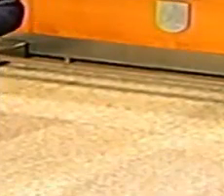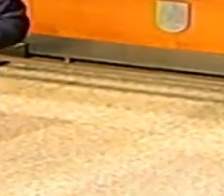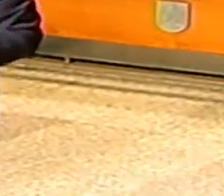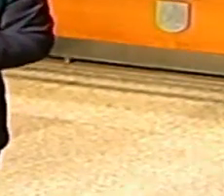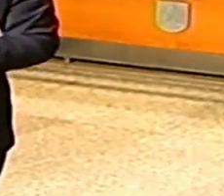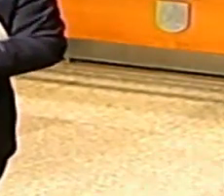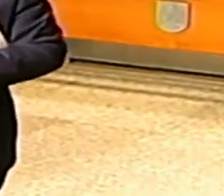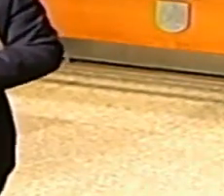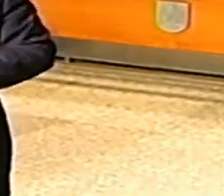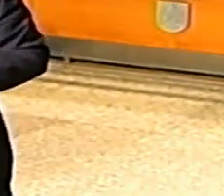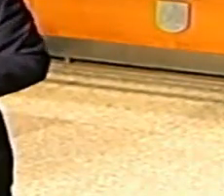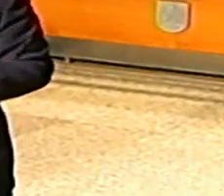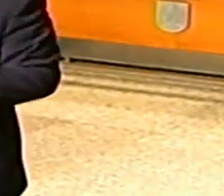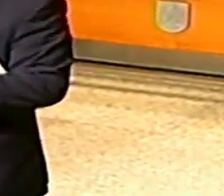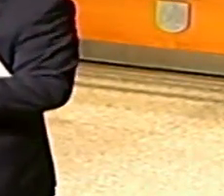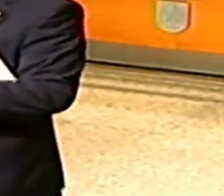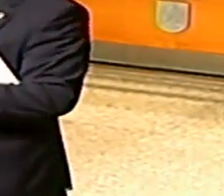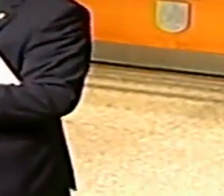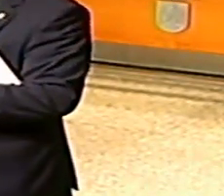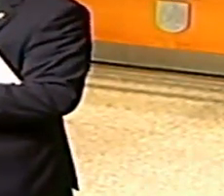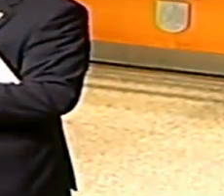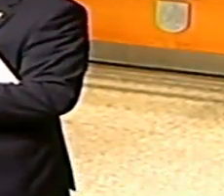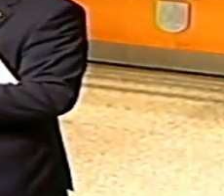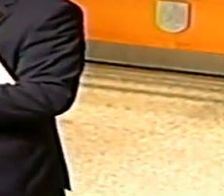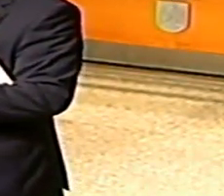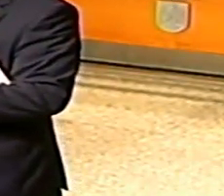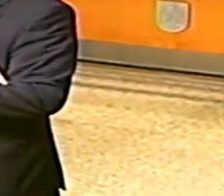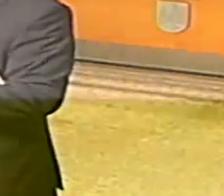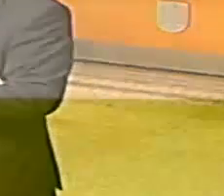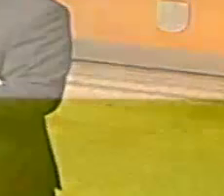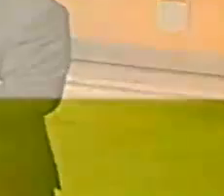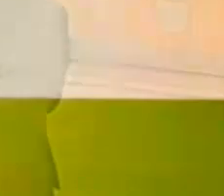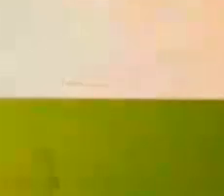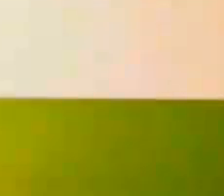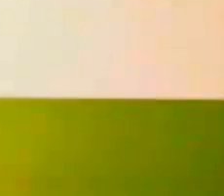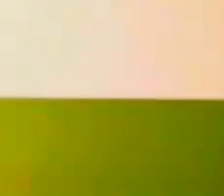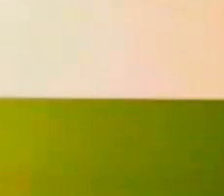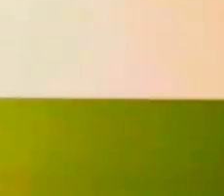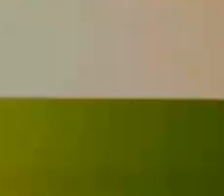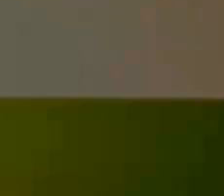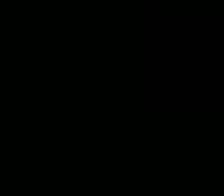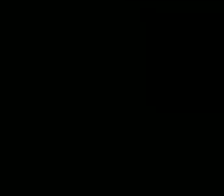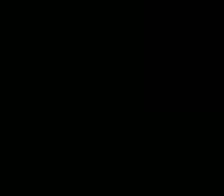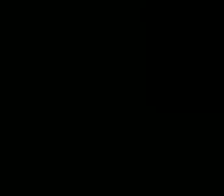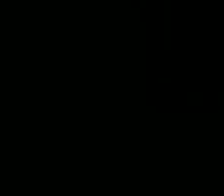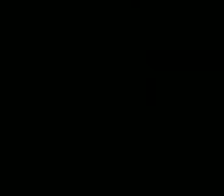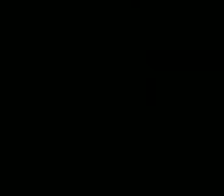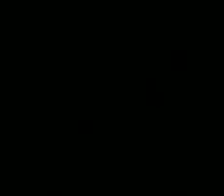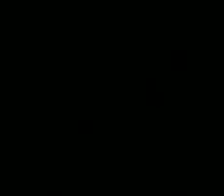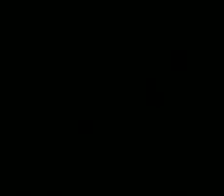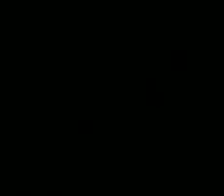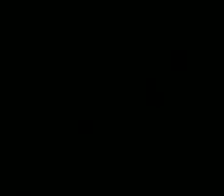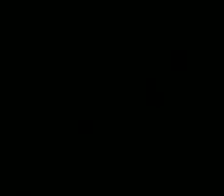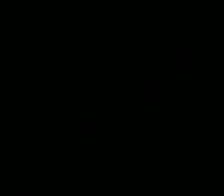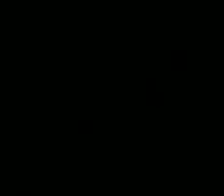todas son noticias para nosotros muy positivas. Va a haber más dinero en el bolsillo de los ciudadanos en el año 2019 como consecuencia de la subida de